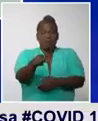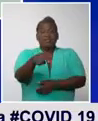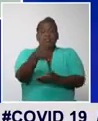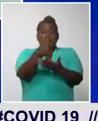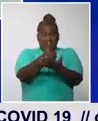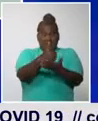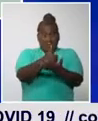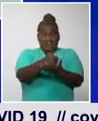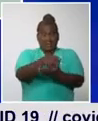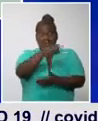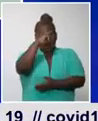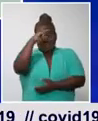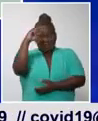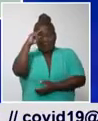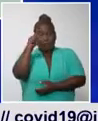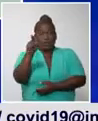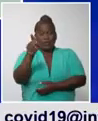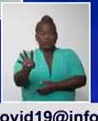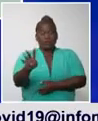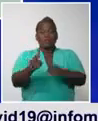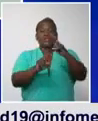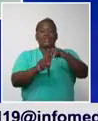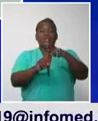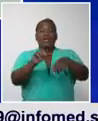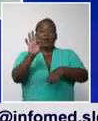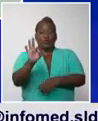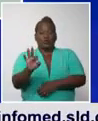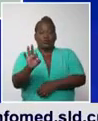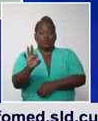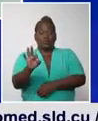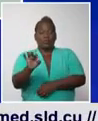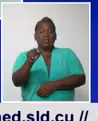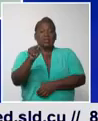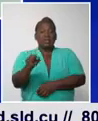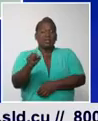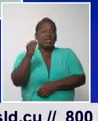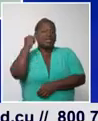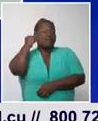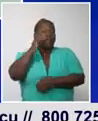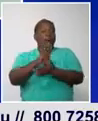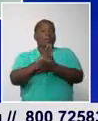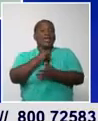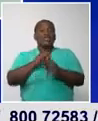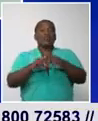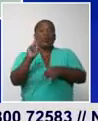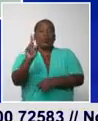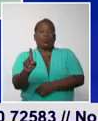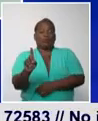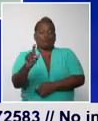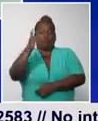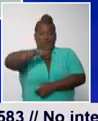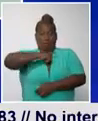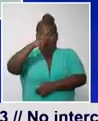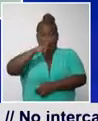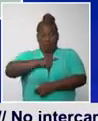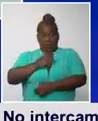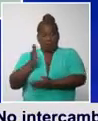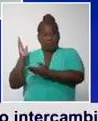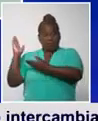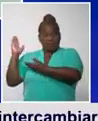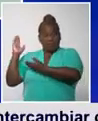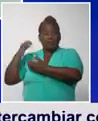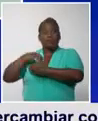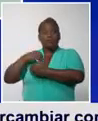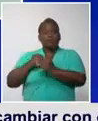14, Trinidad 8 y Fomento 1. Ciego de Ávila, provincia que después de un incremento que tuvo,